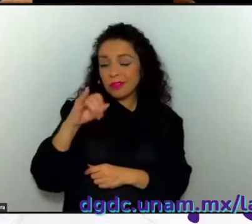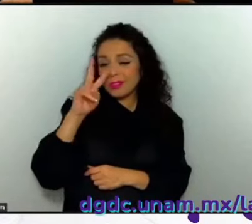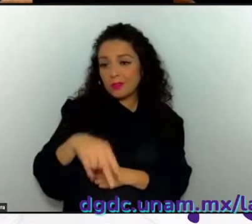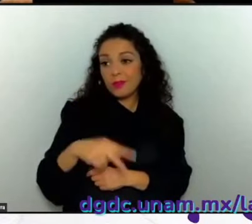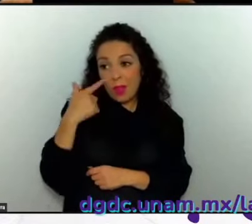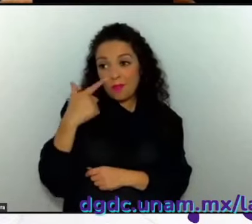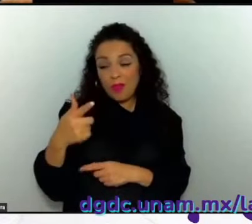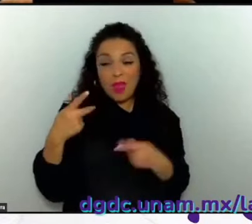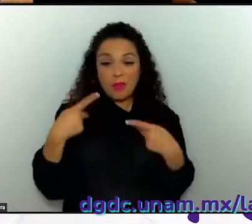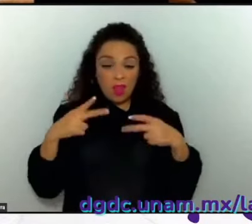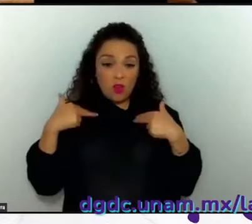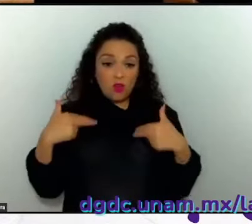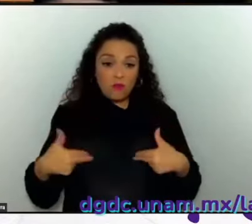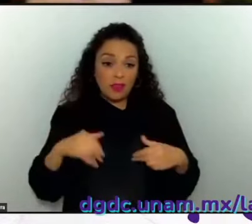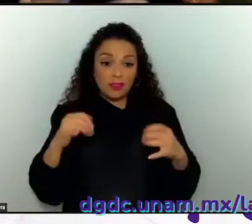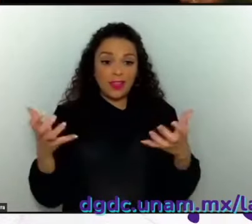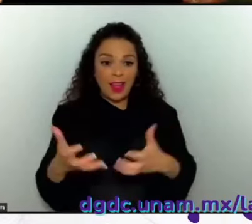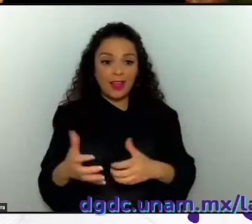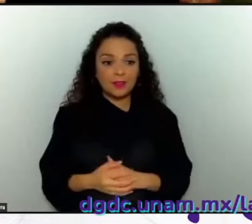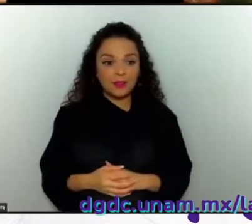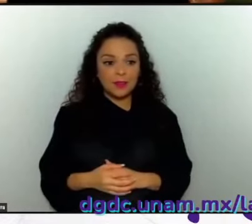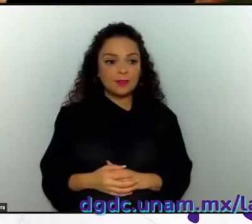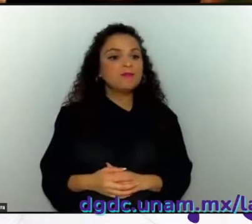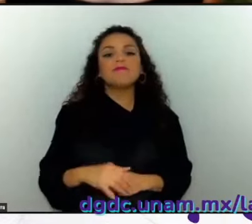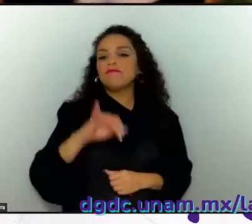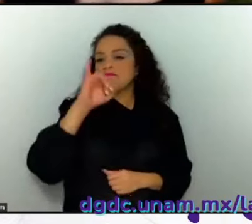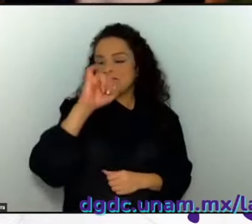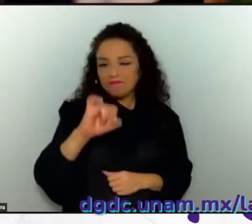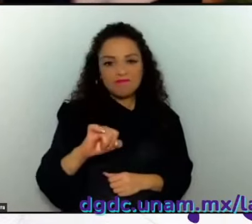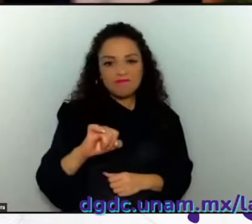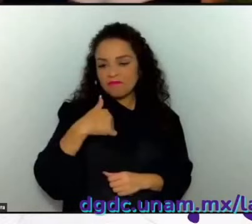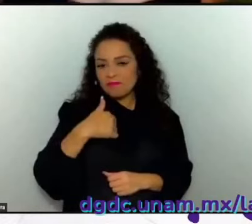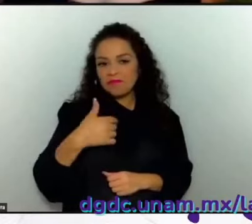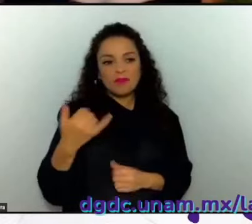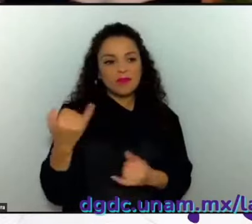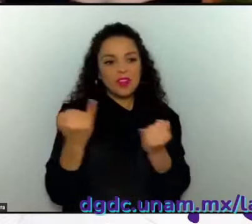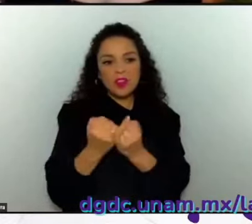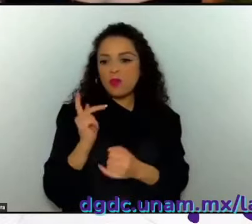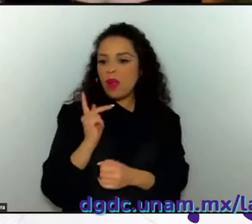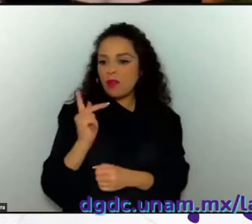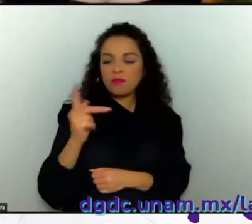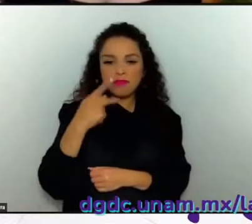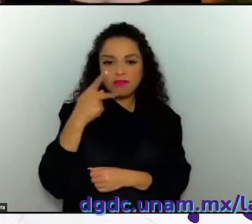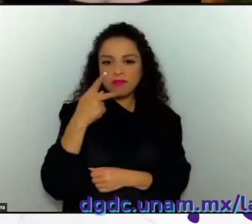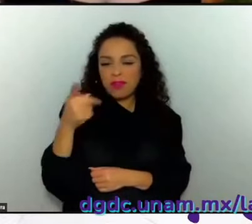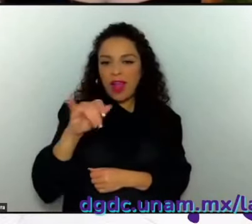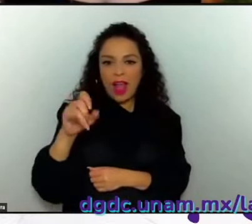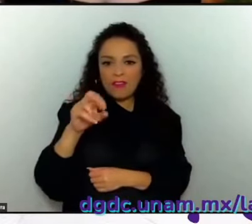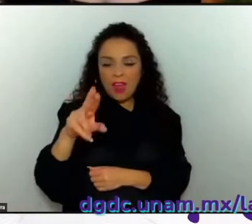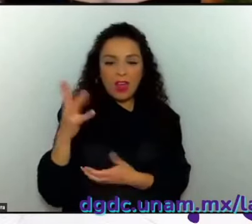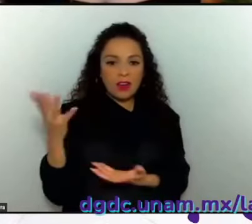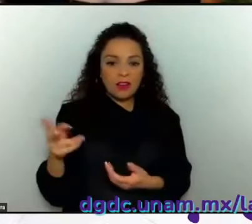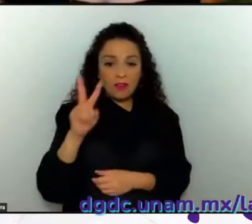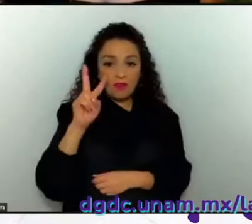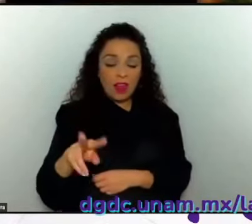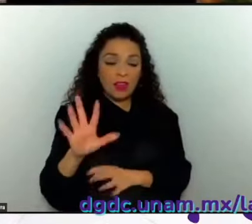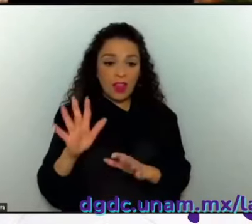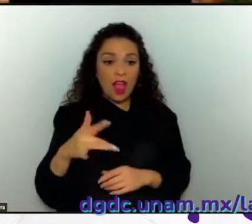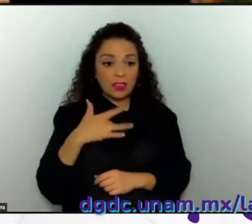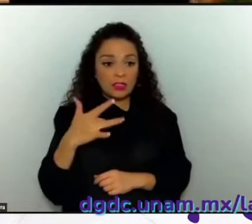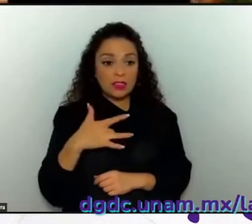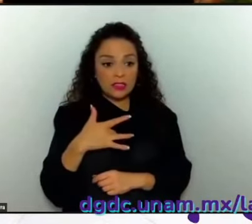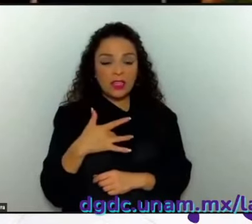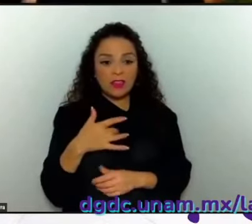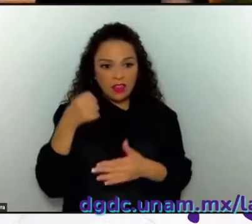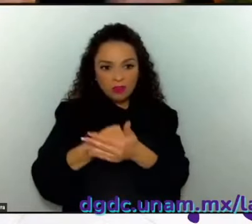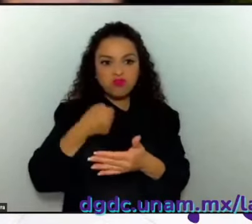Sí, listo, Miguel. Coincido mucho con lo que acaba de decir Javier, también esta resiliencia que hemos notado, que podemos seguir adelante,